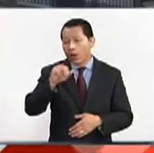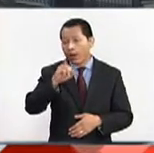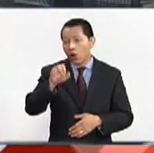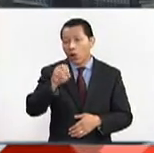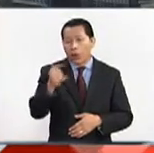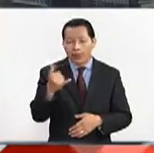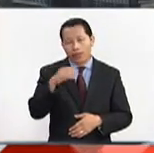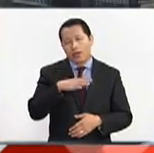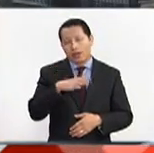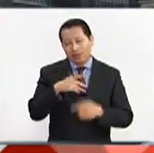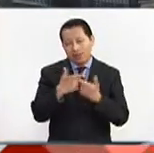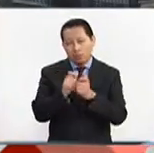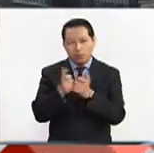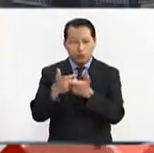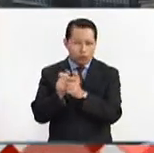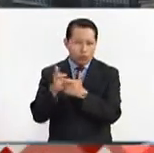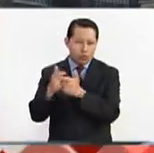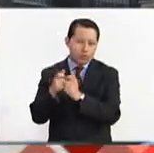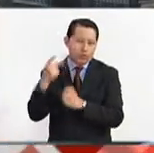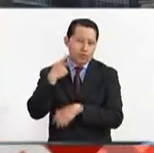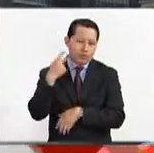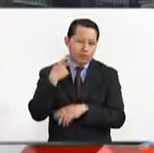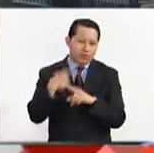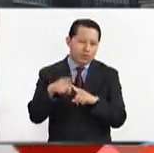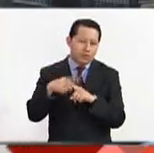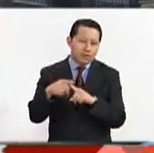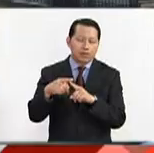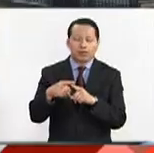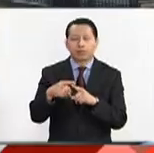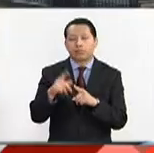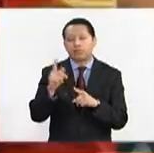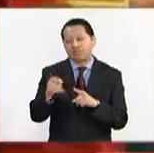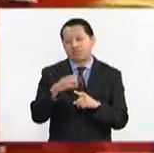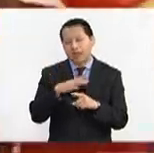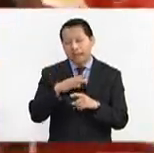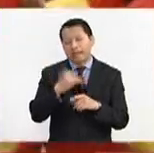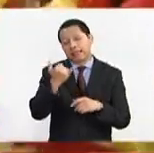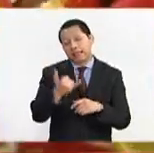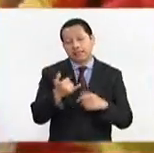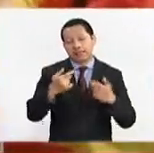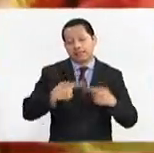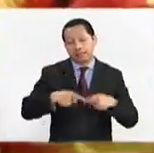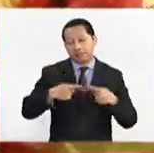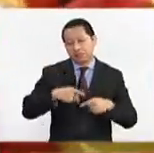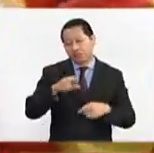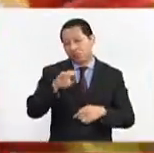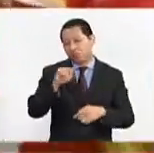de los partidos, sobre todo del PSOE y por supuesto también de Ciudadanos. Vamos a estar a la